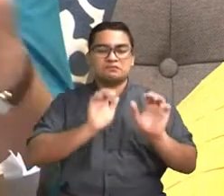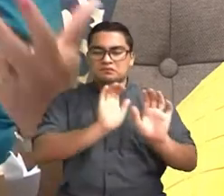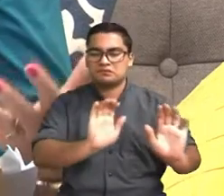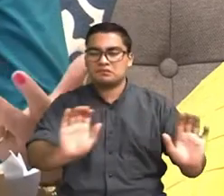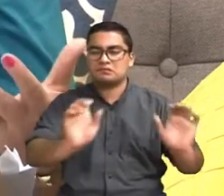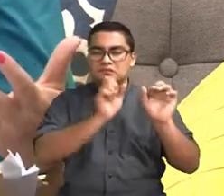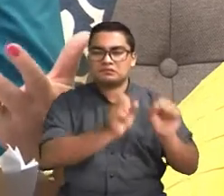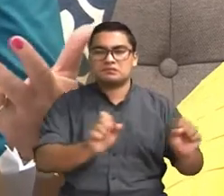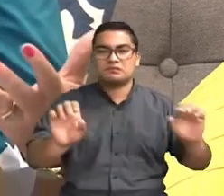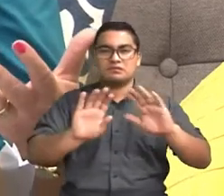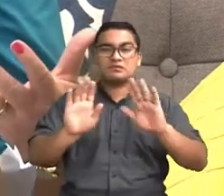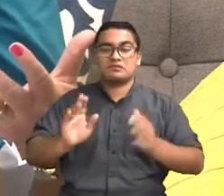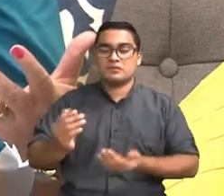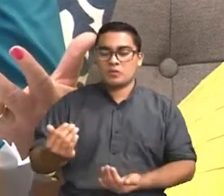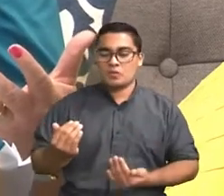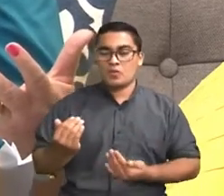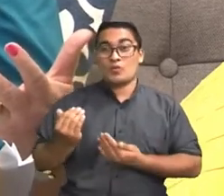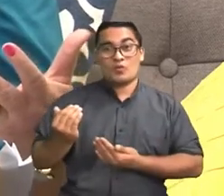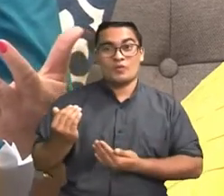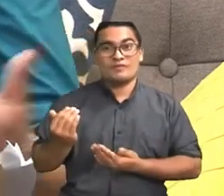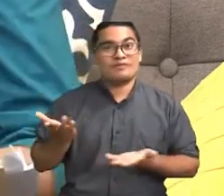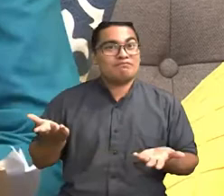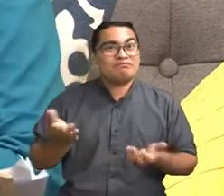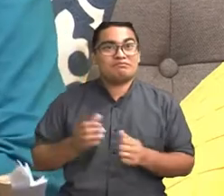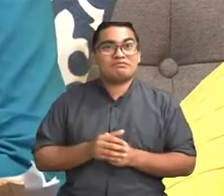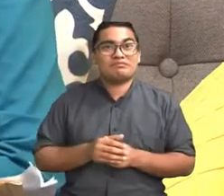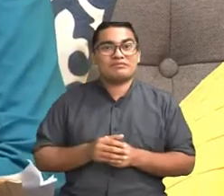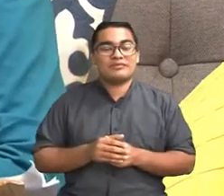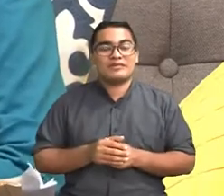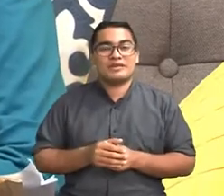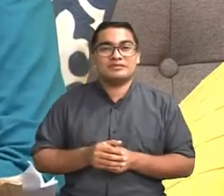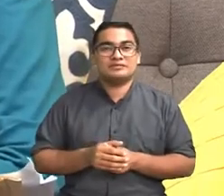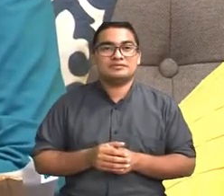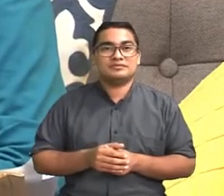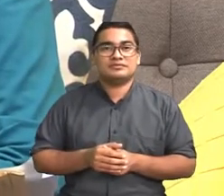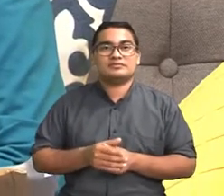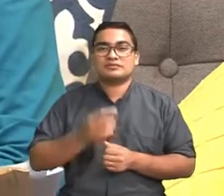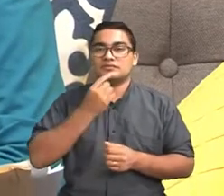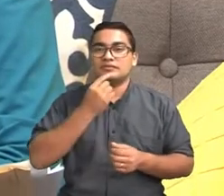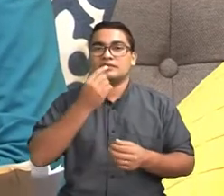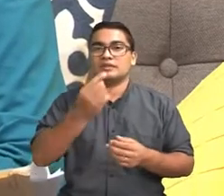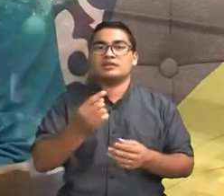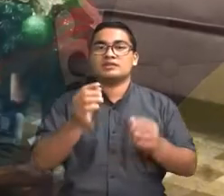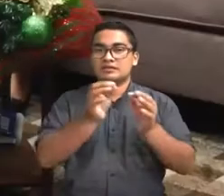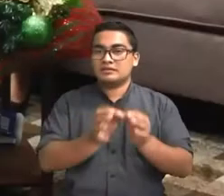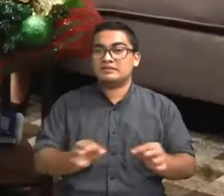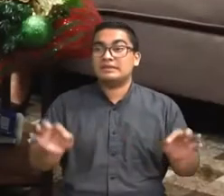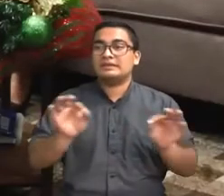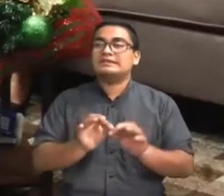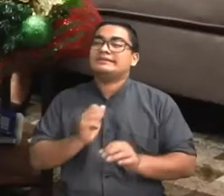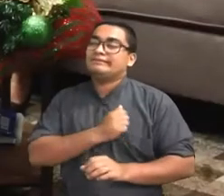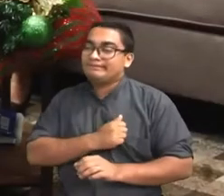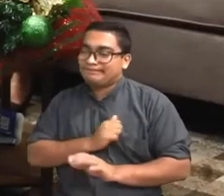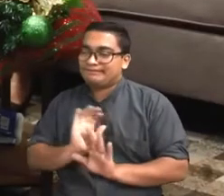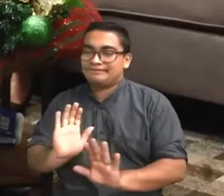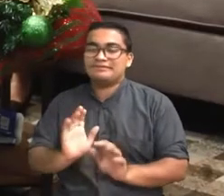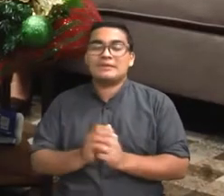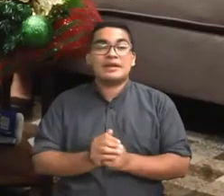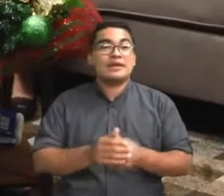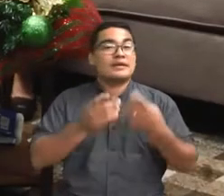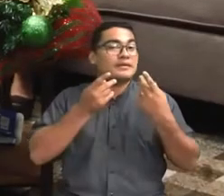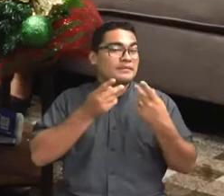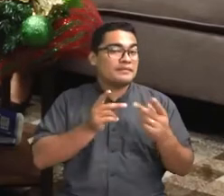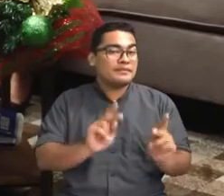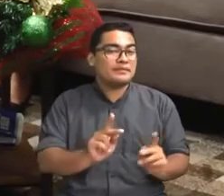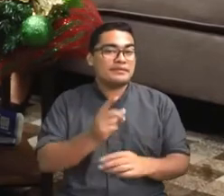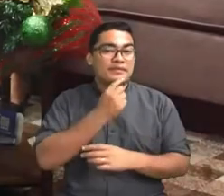la lactancia materna. Y ahí usted, ¿verdad?, mencionaba un aspecto muy importante, discúlpeme que le asalte la palabra, pero es con